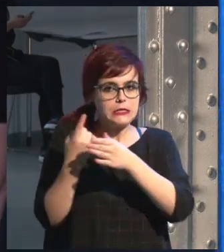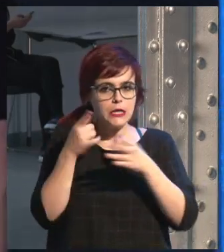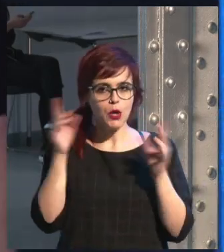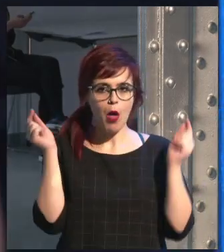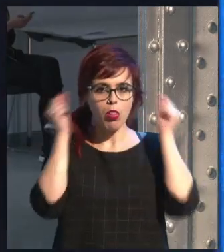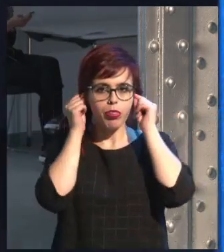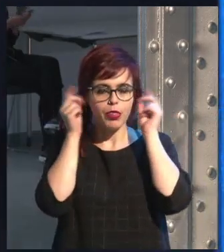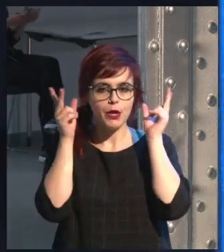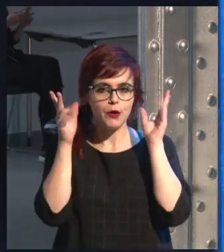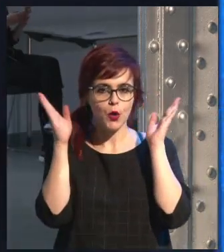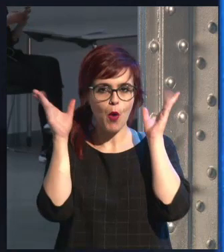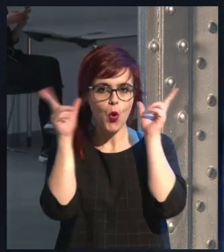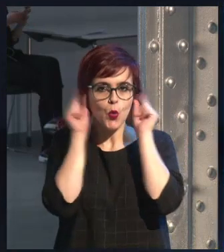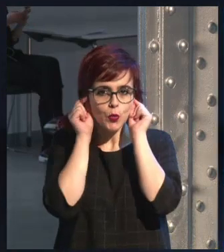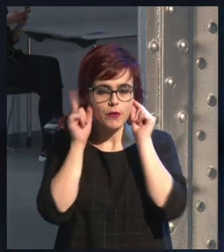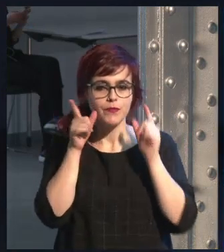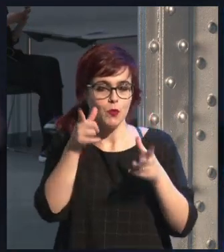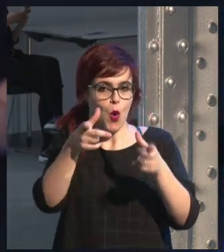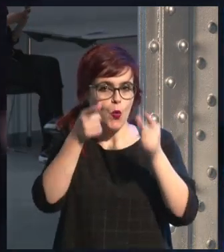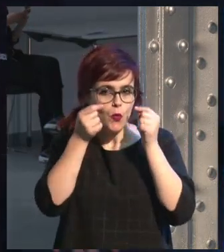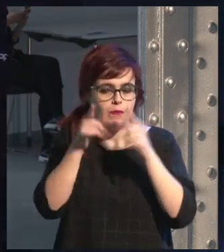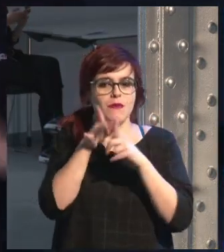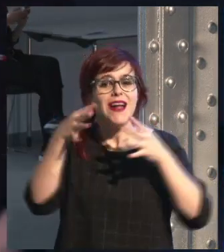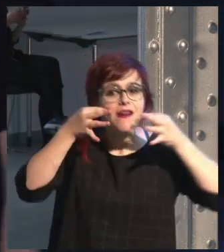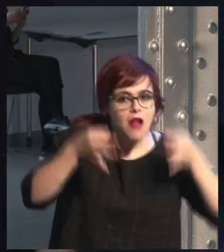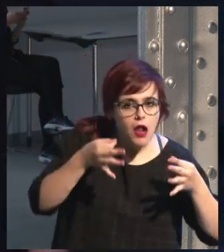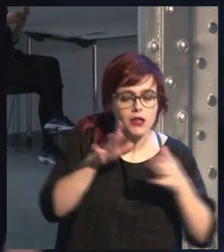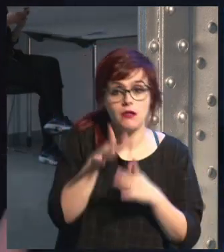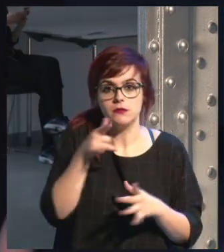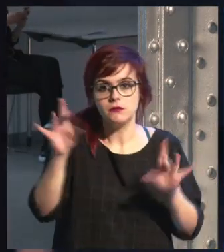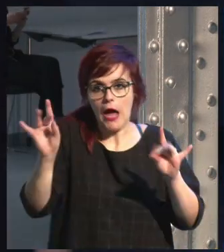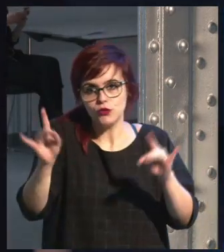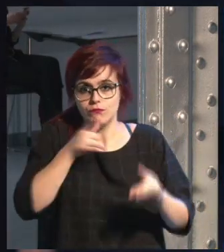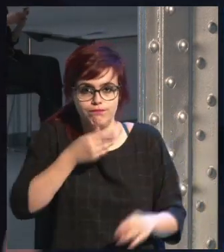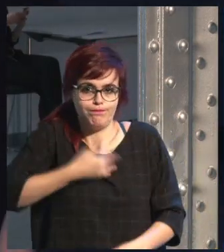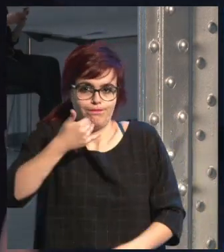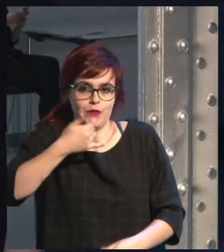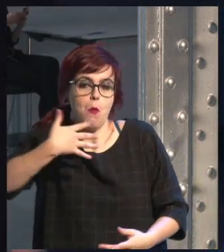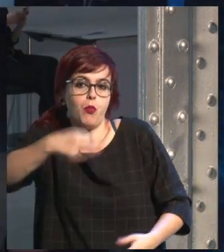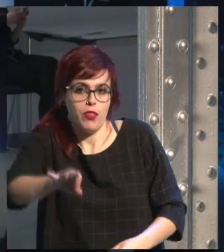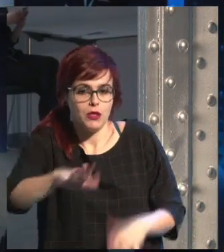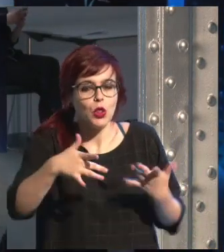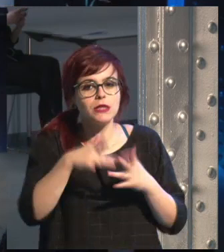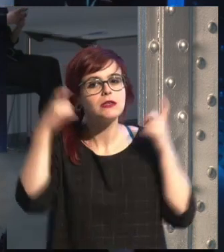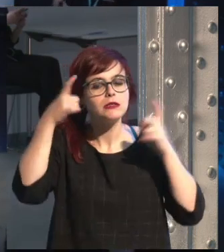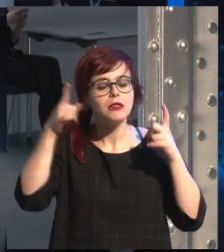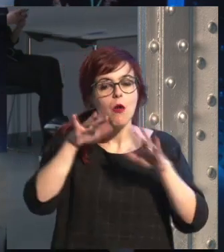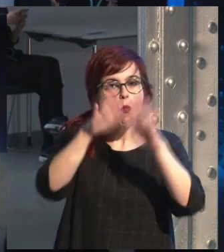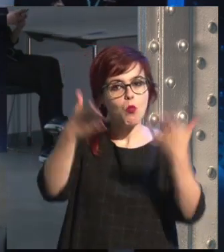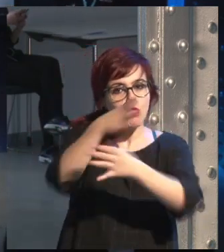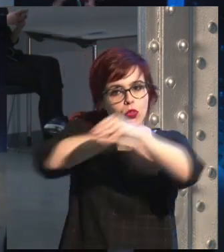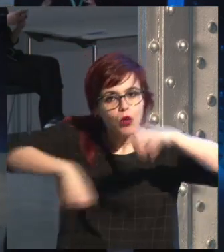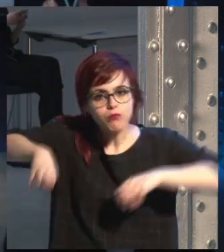nuestros sentidos con la información virtual, ¿no? Tanto el oído como la vista, el tacto si es posible, y de esa forma